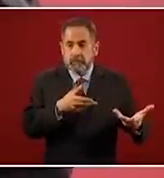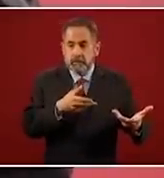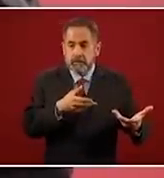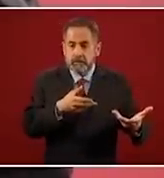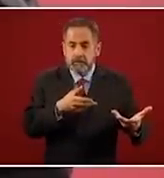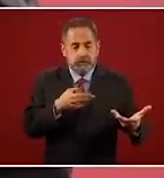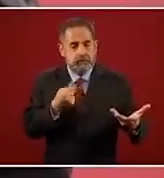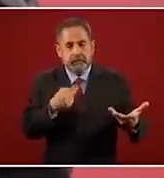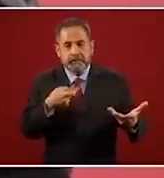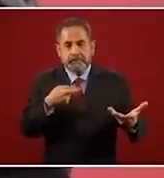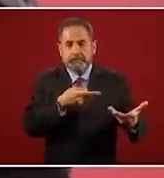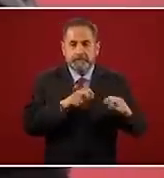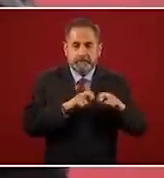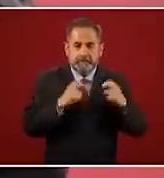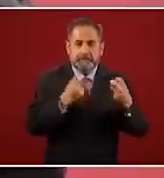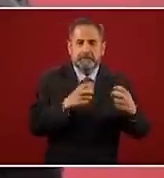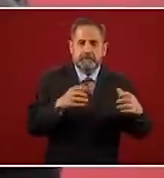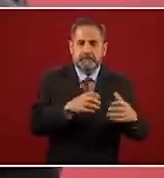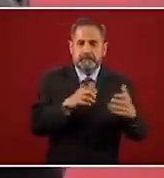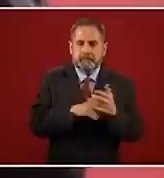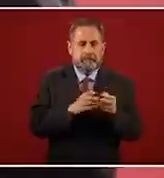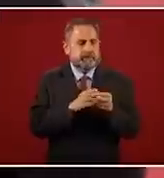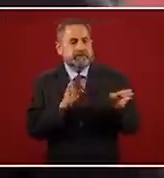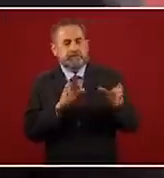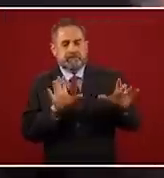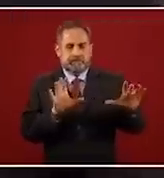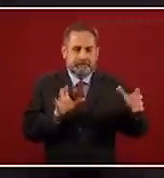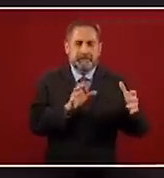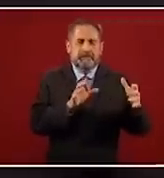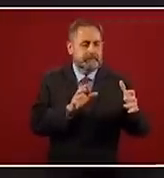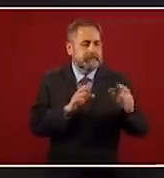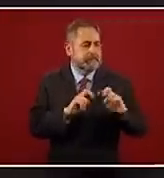como se le llama, gabinete ampliado,